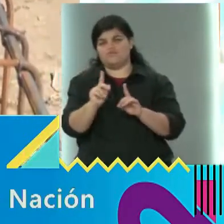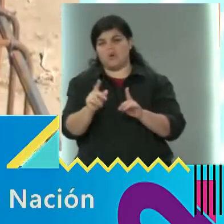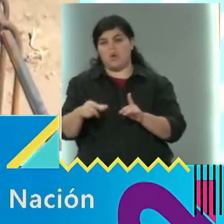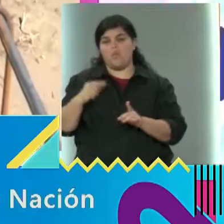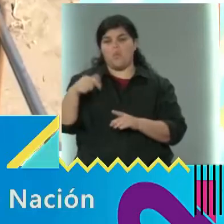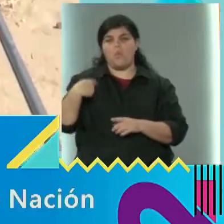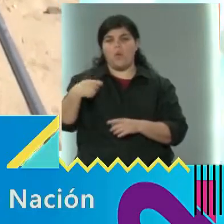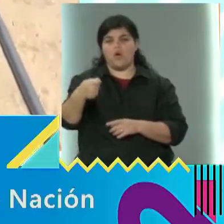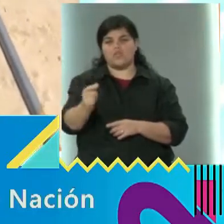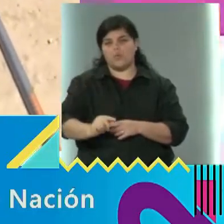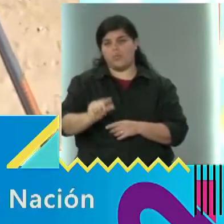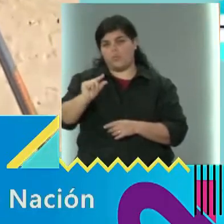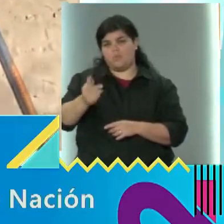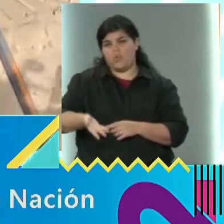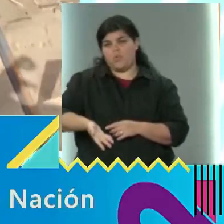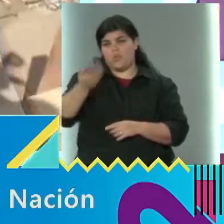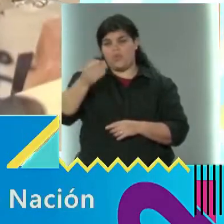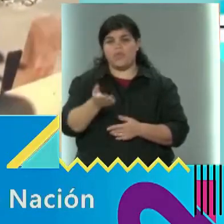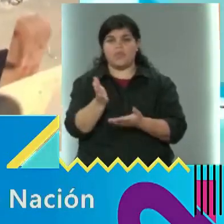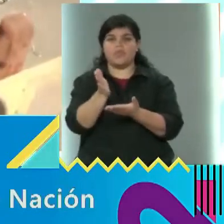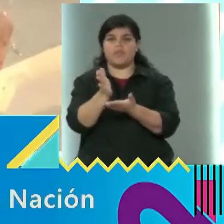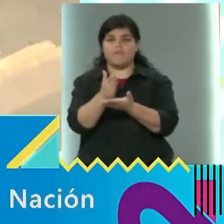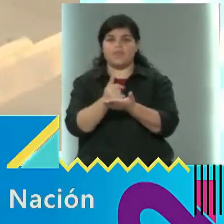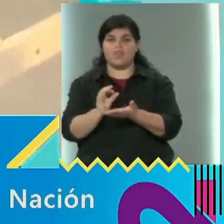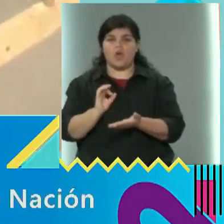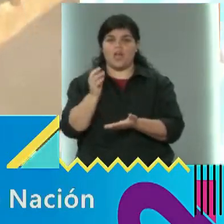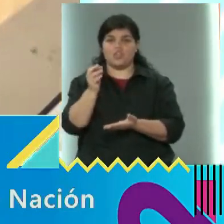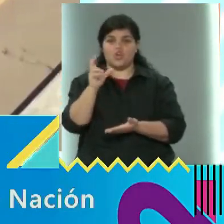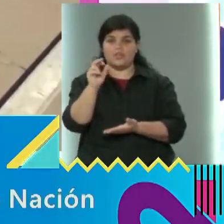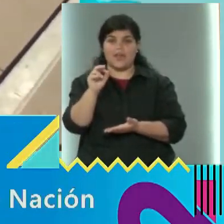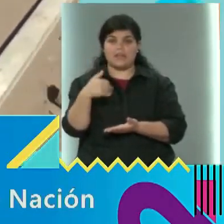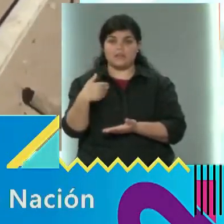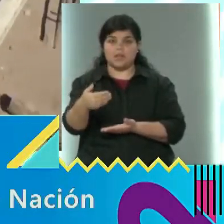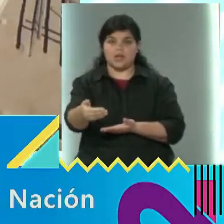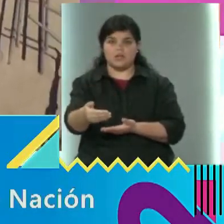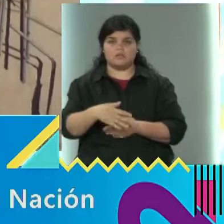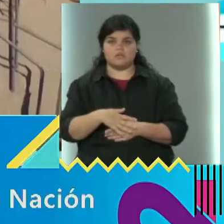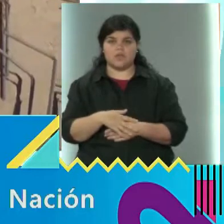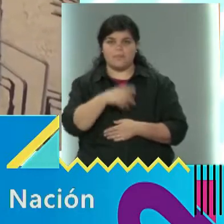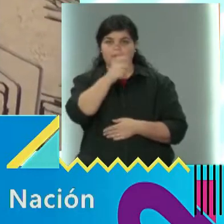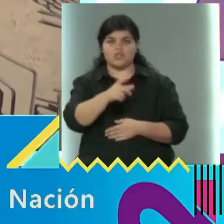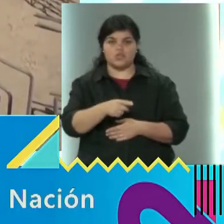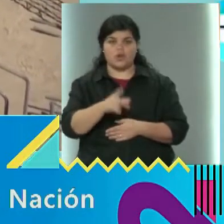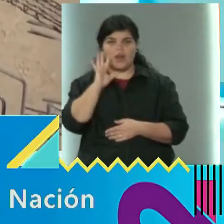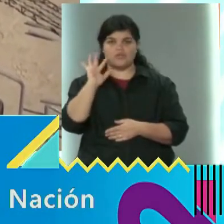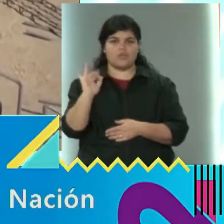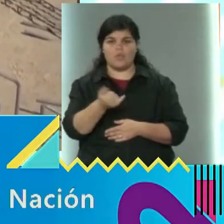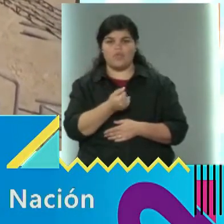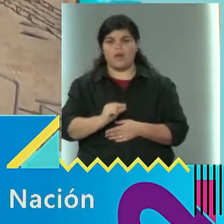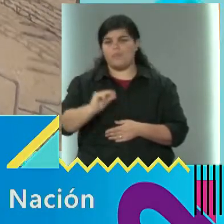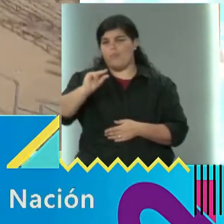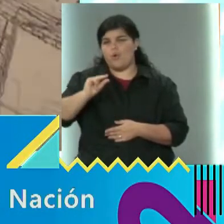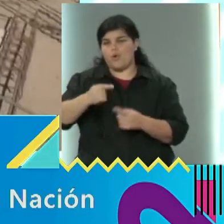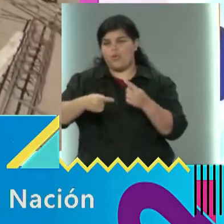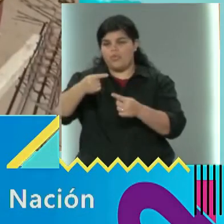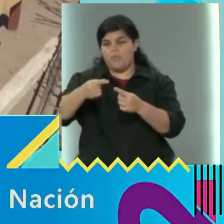cuota. Bien. Y la cuota, al dividirse en 30 años, es como que el cliente no nota tanto la diferencia. Bien. La mayoría de los